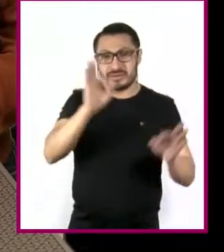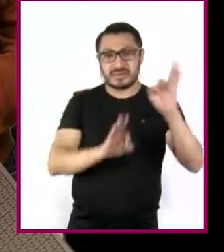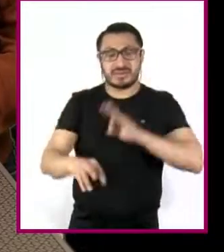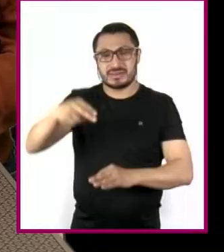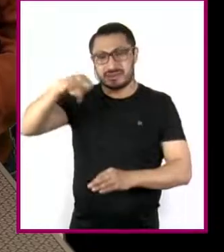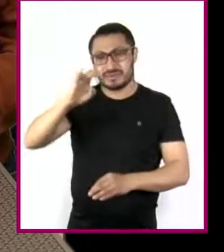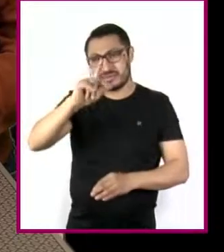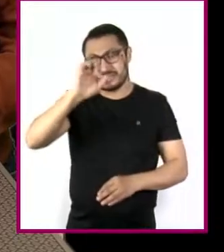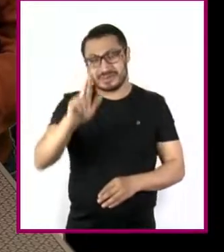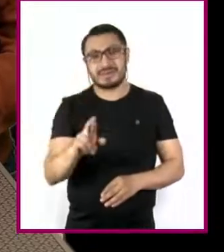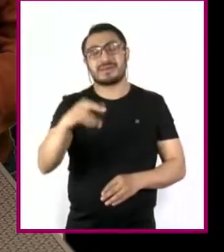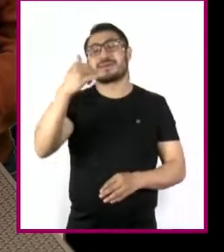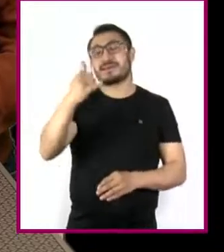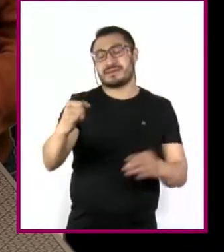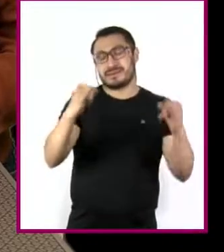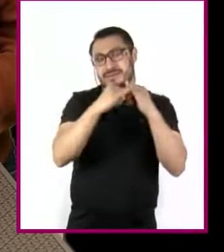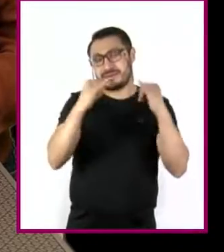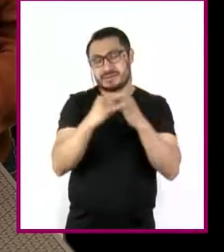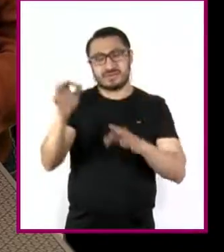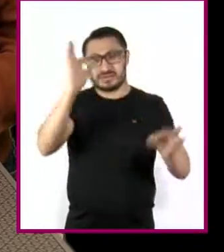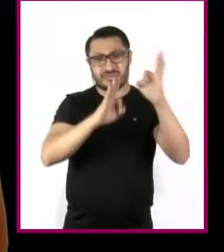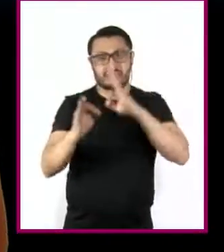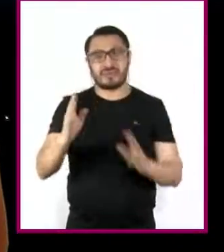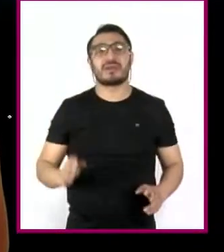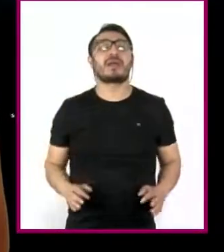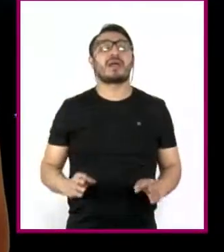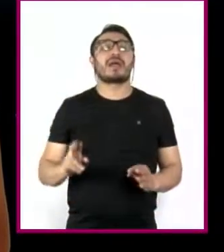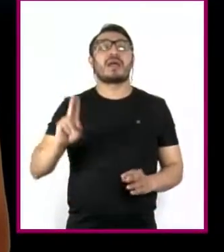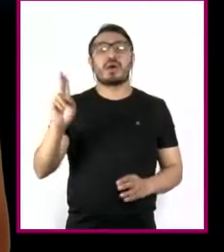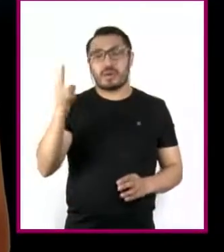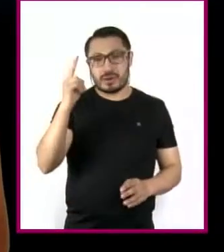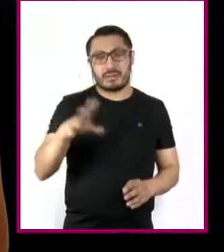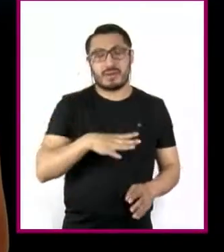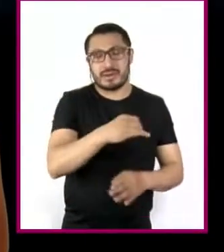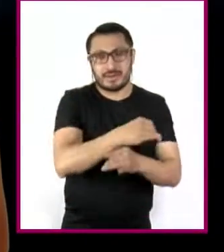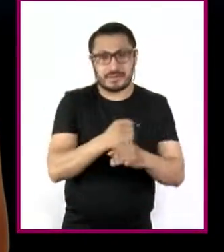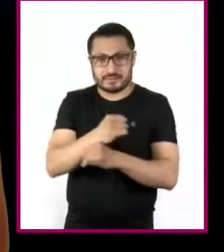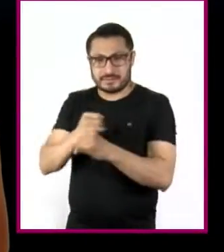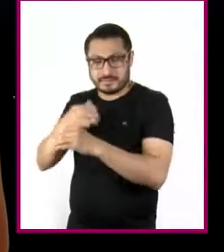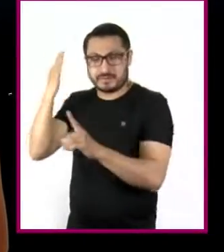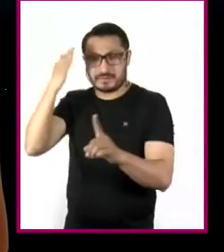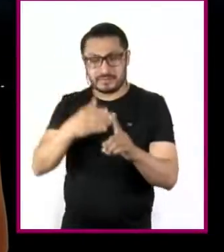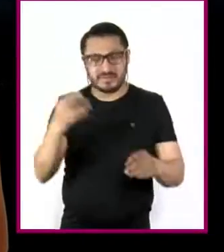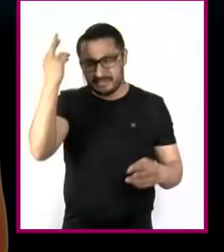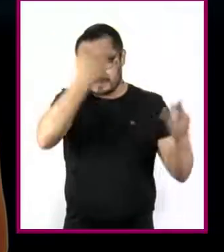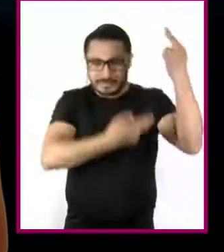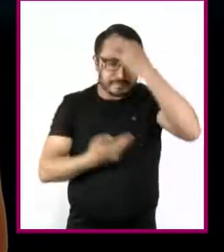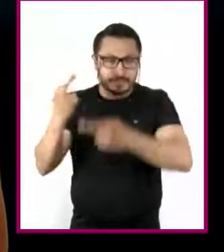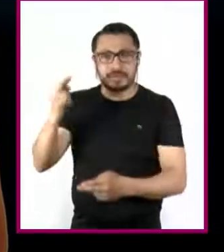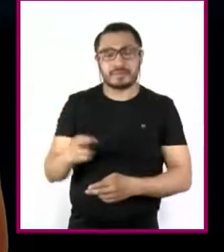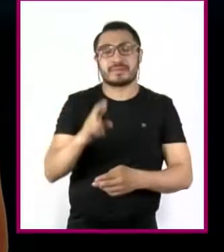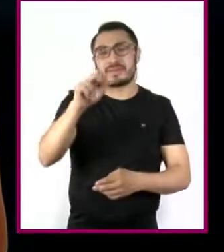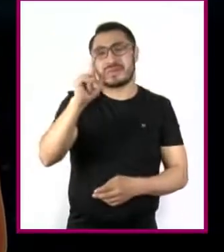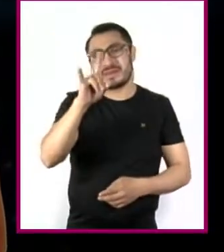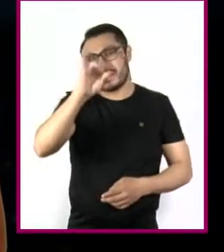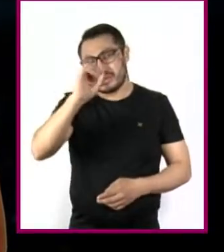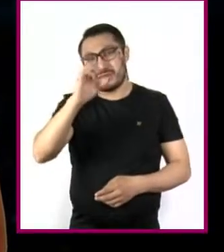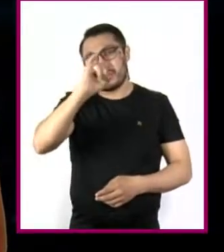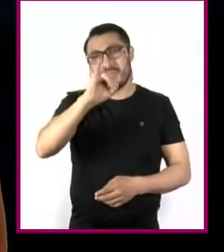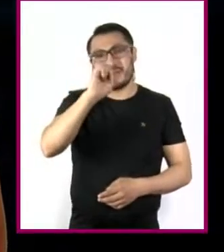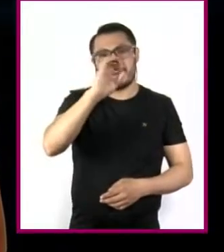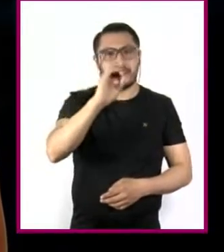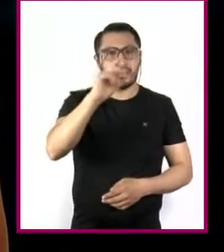de la Radiación del Instituto de Física de la UNAM. Su investigación se centra en el análisis de radioisótopos de